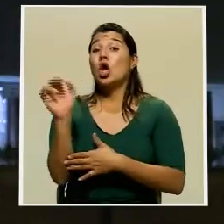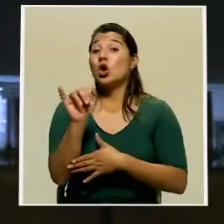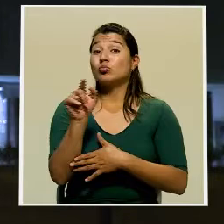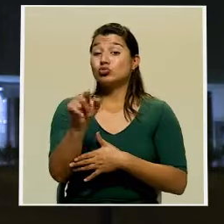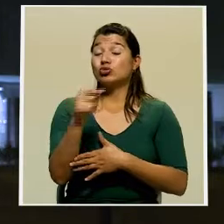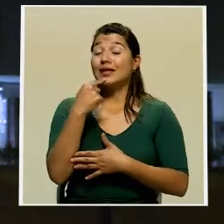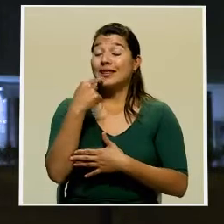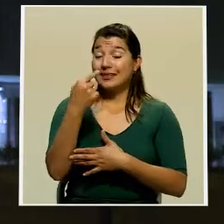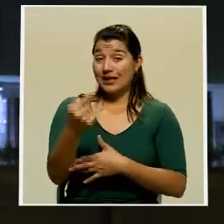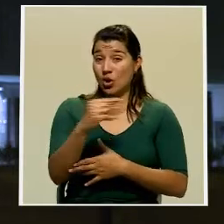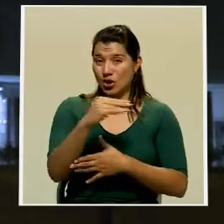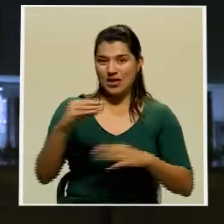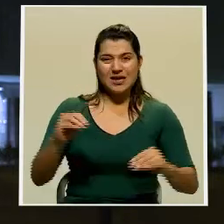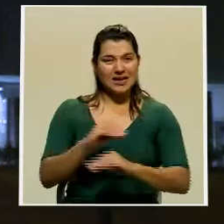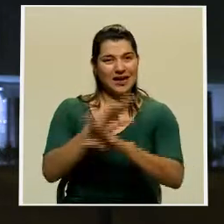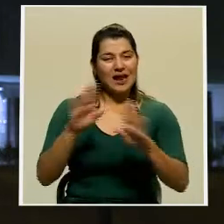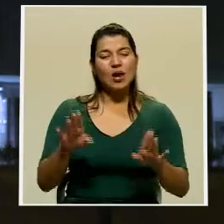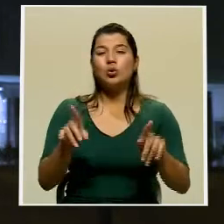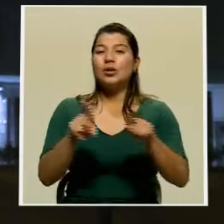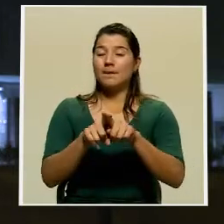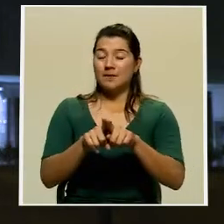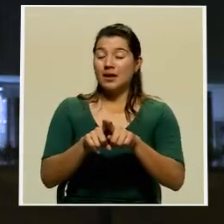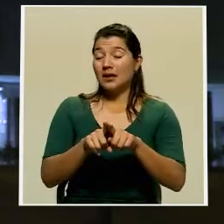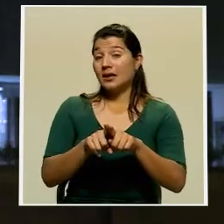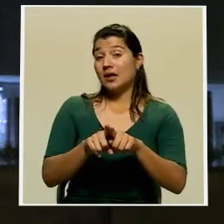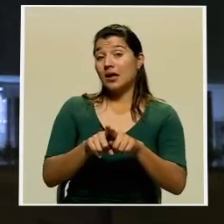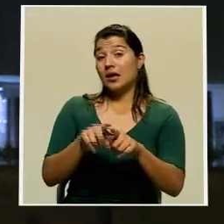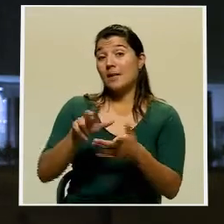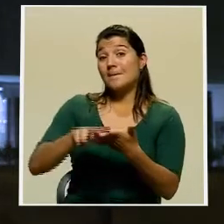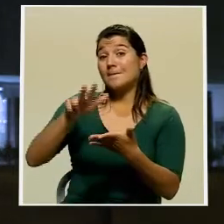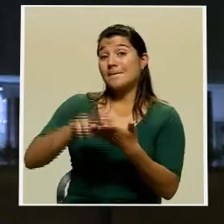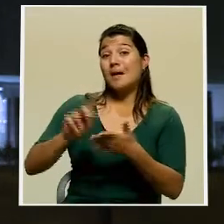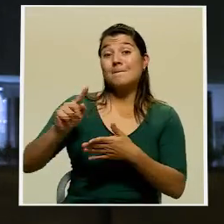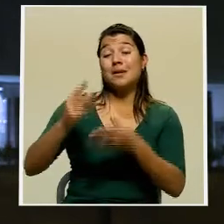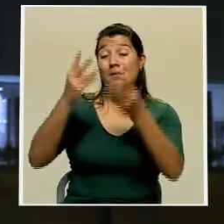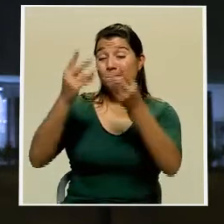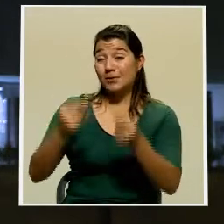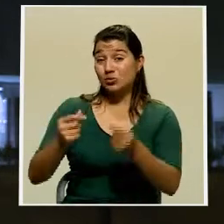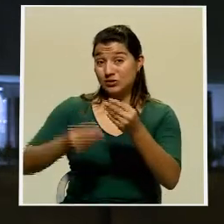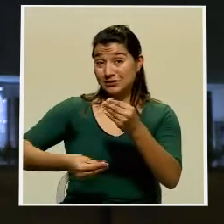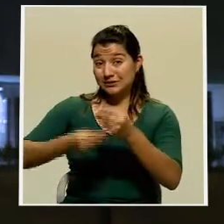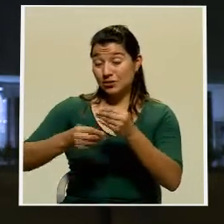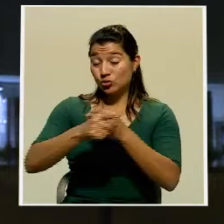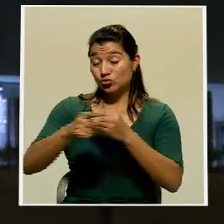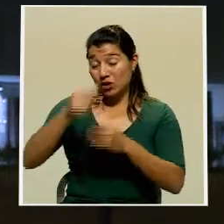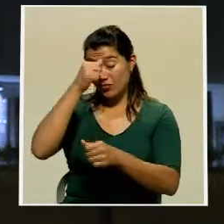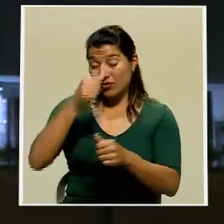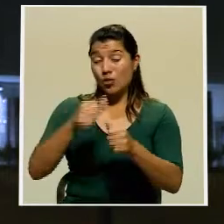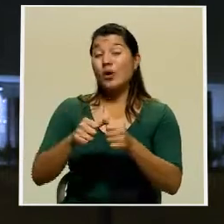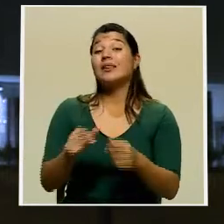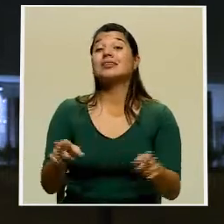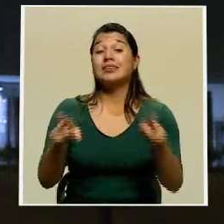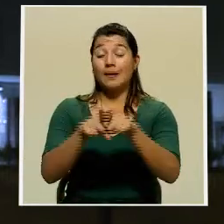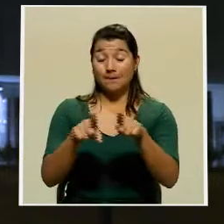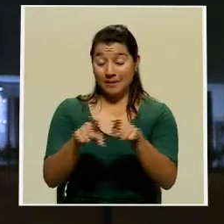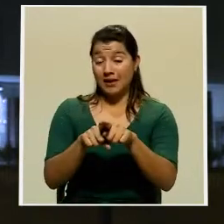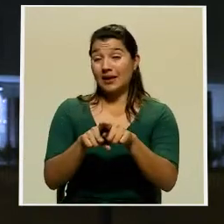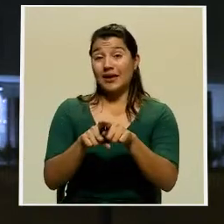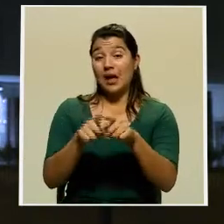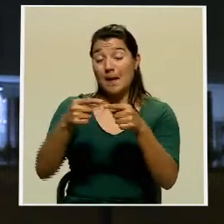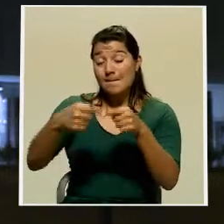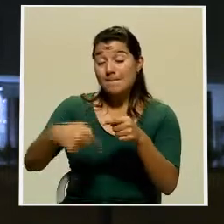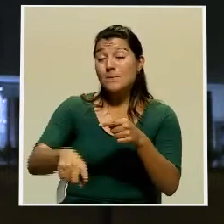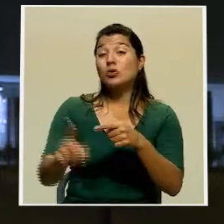usted, Ernesto, y por supuesto también es la aprobación del primer presupuesto extraordinario, recordando que también estará pues en los